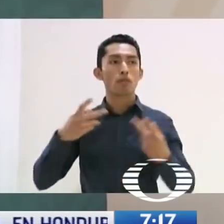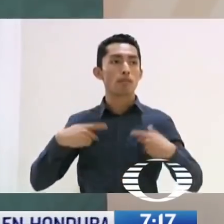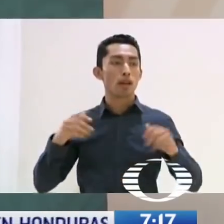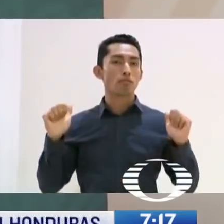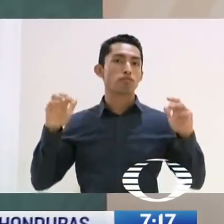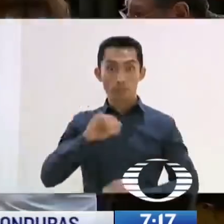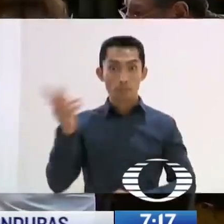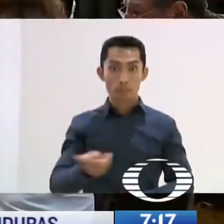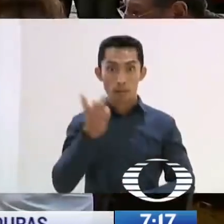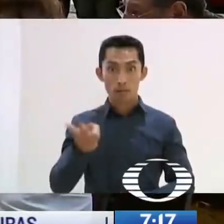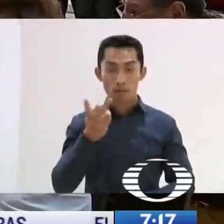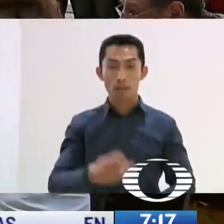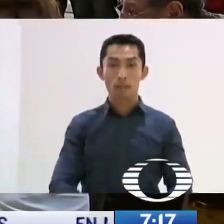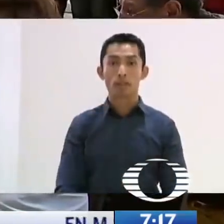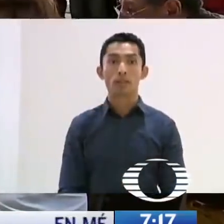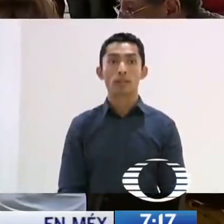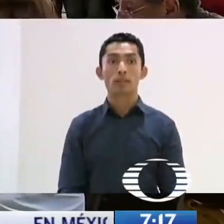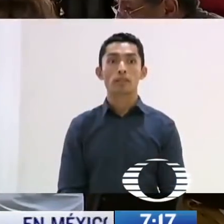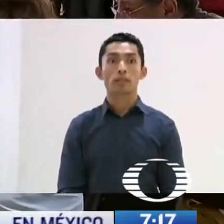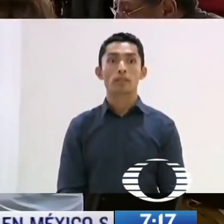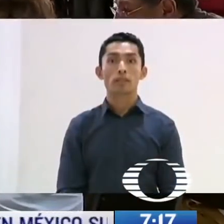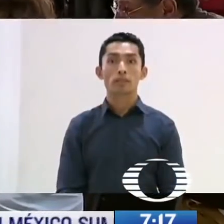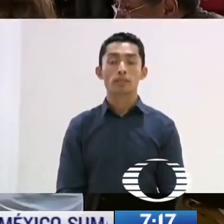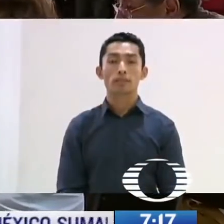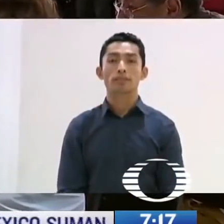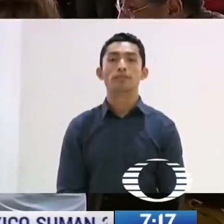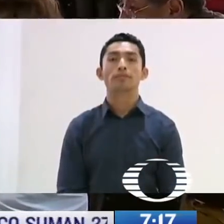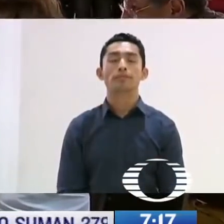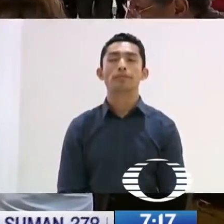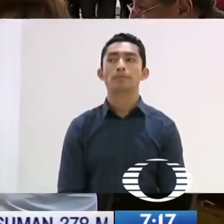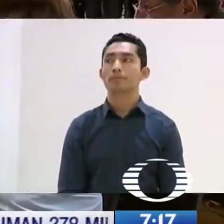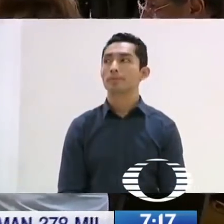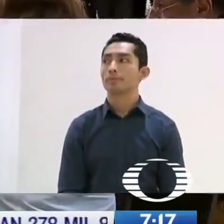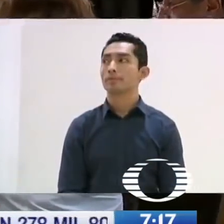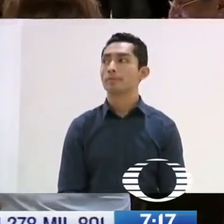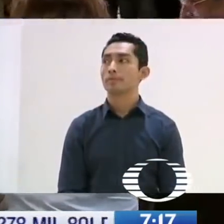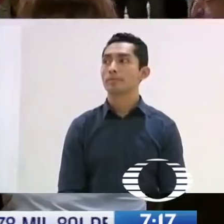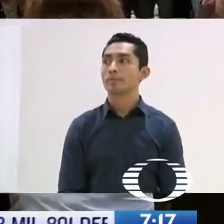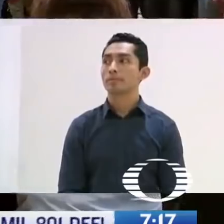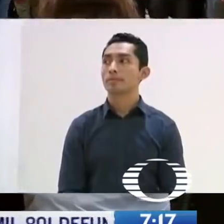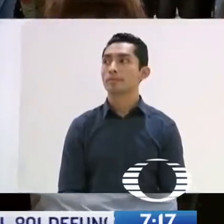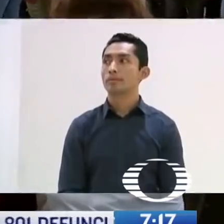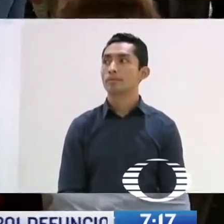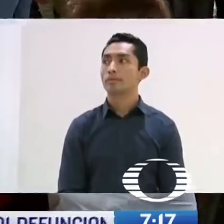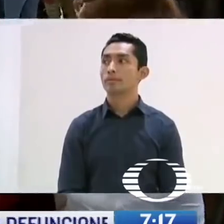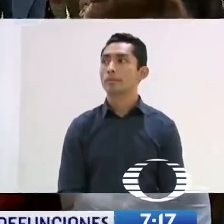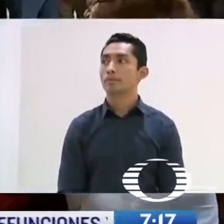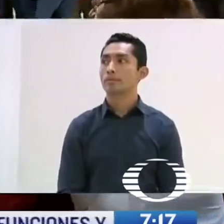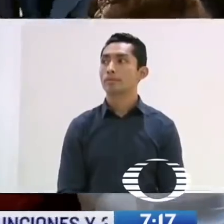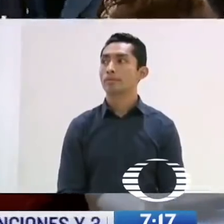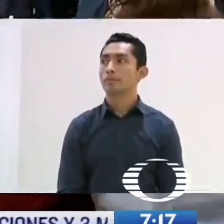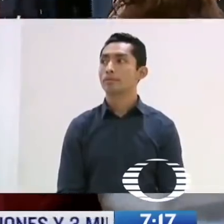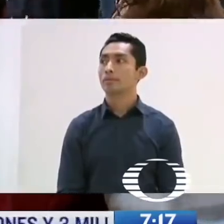de trabajo también. Hizo el anuncio en el momento preciso en que un grupo de poco más de 300 pobladores de